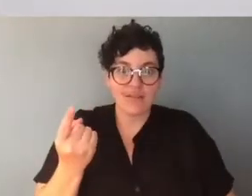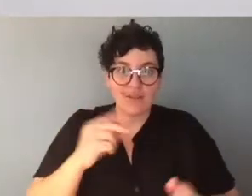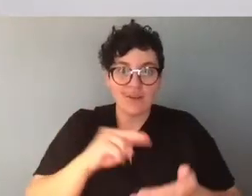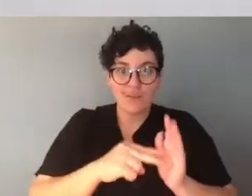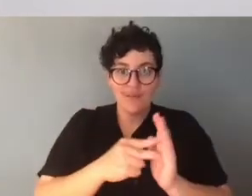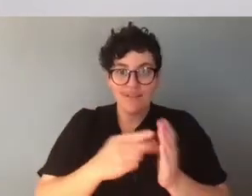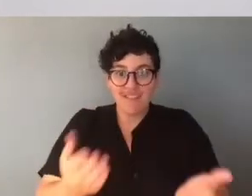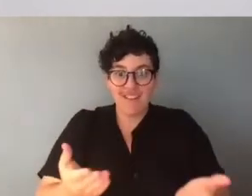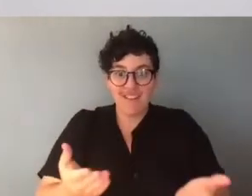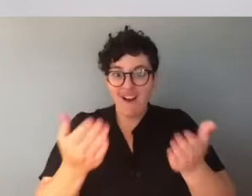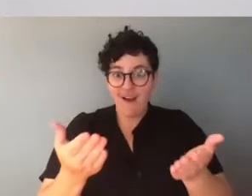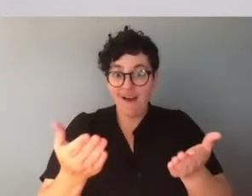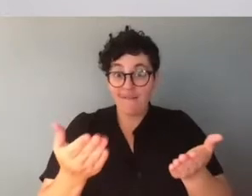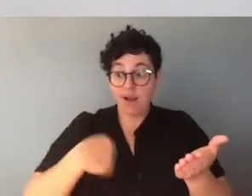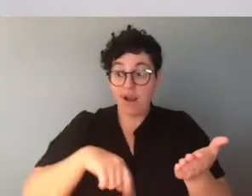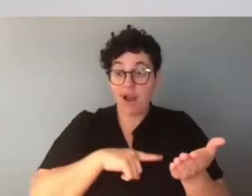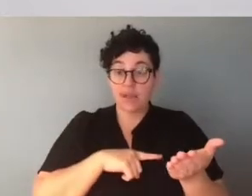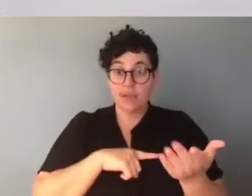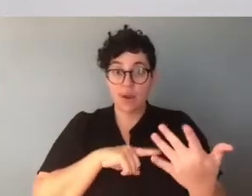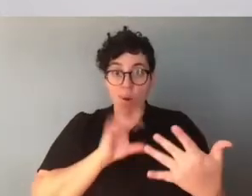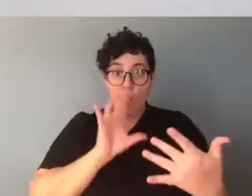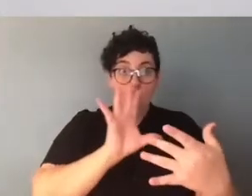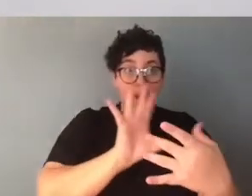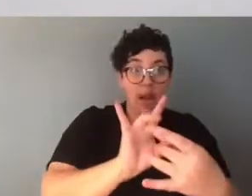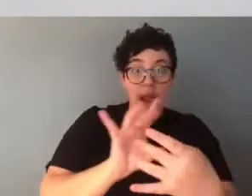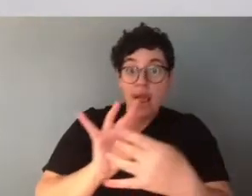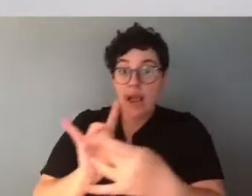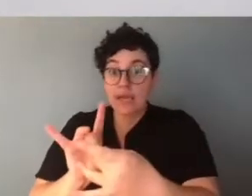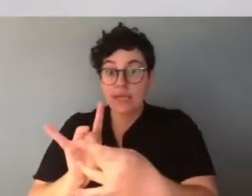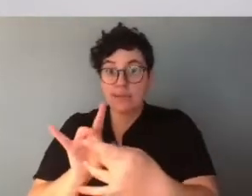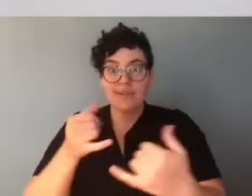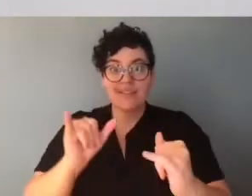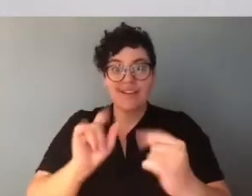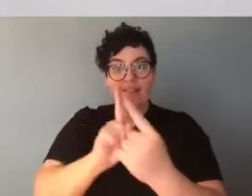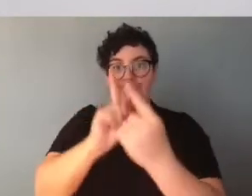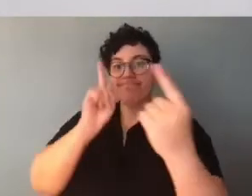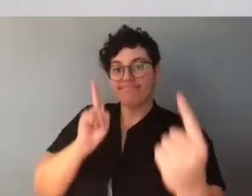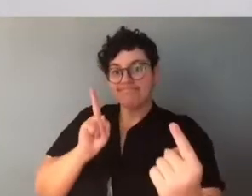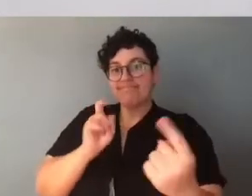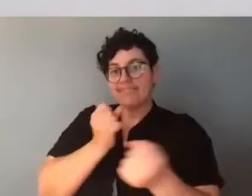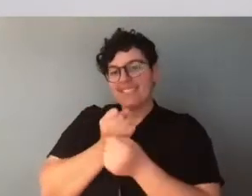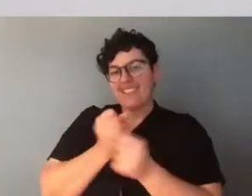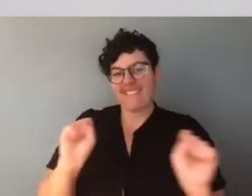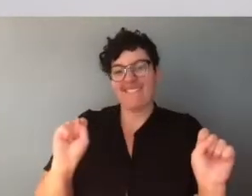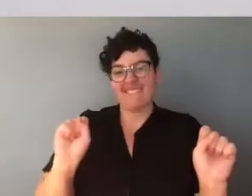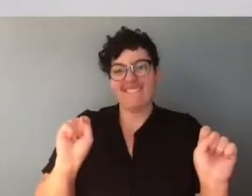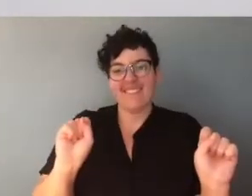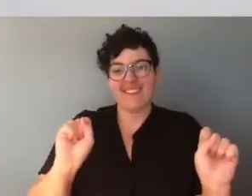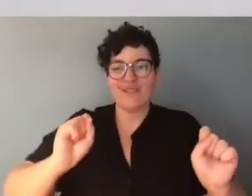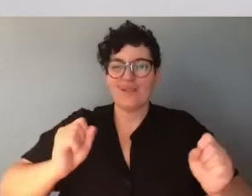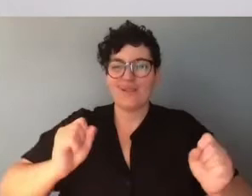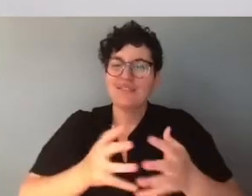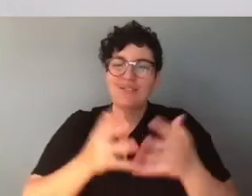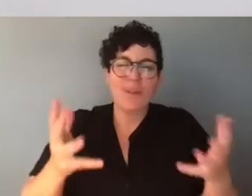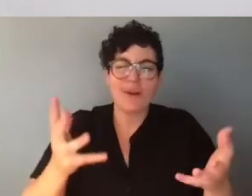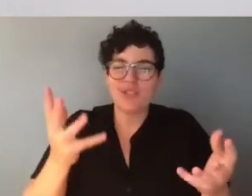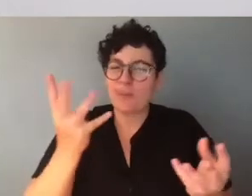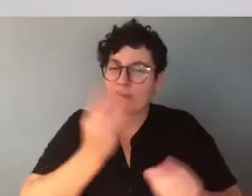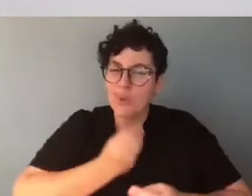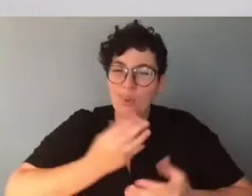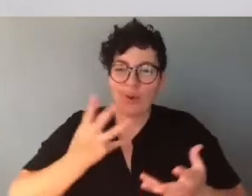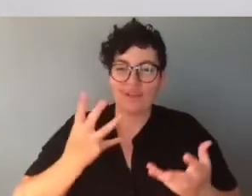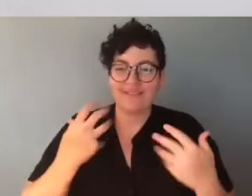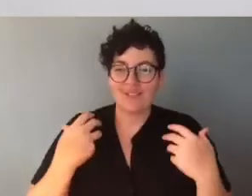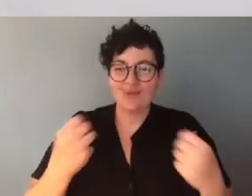y virtuales para ofrecernos oportunidad de conectarnos mientras mantenemos la seguridad y la salud. Hay tanta